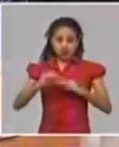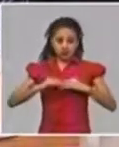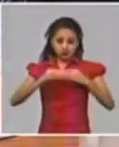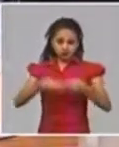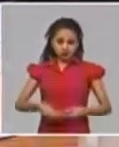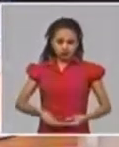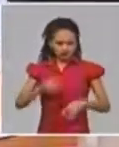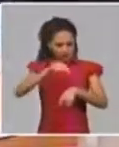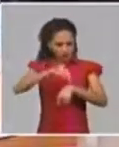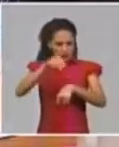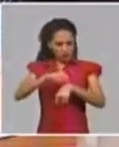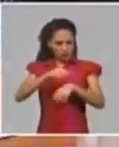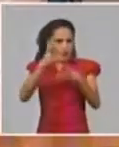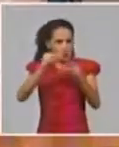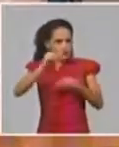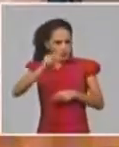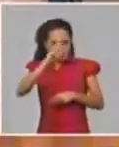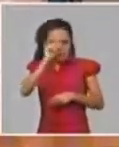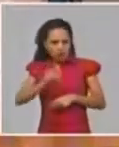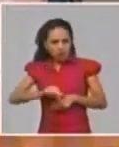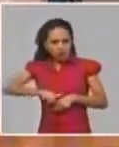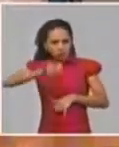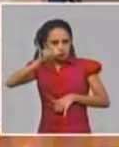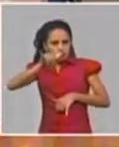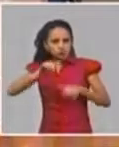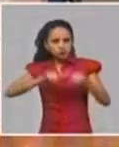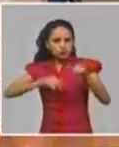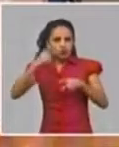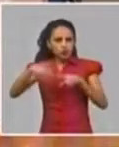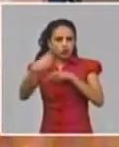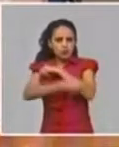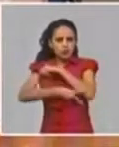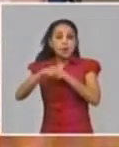tenemos en el exterior? Ahora mismo, en este instante, hay